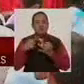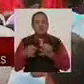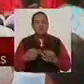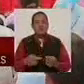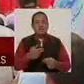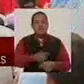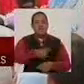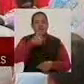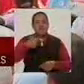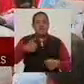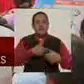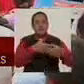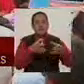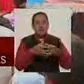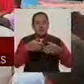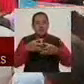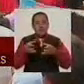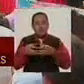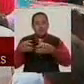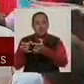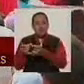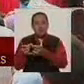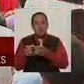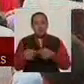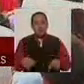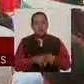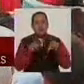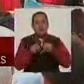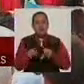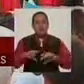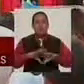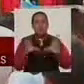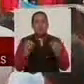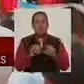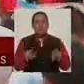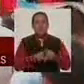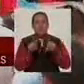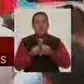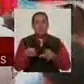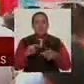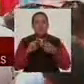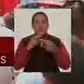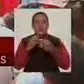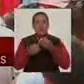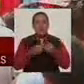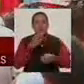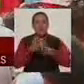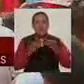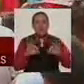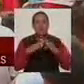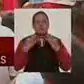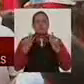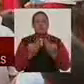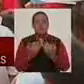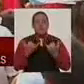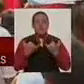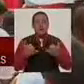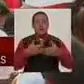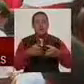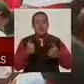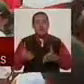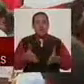las diferentes comunidades, con las madres y los padres de cada familia de Amazonas, de